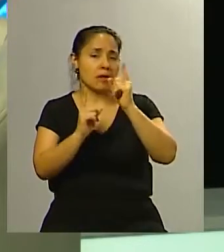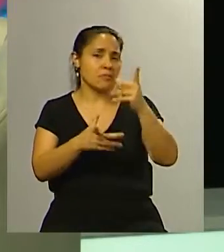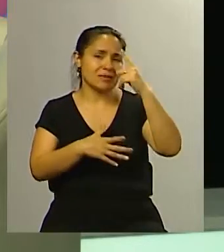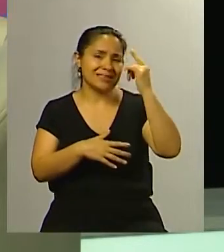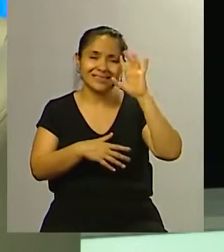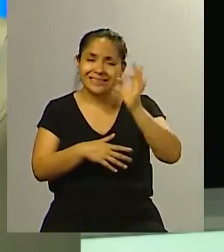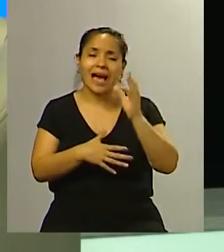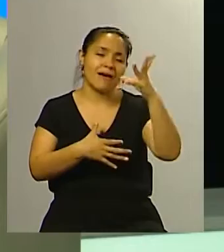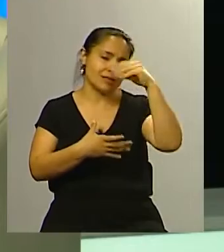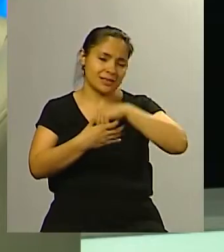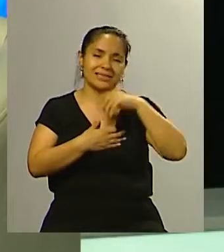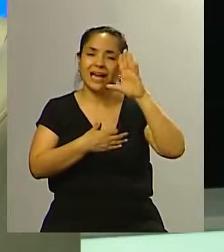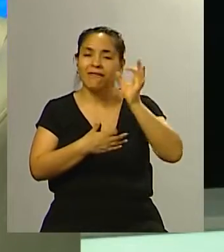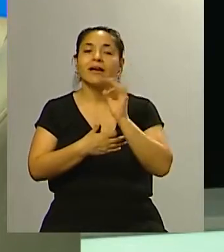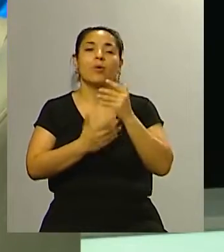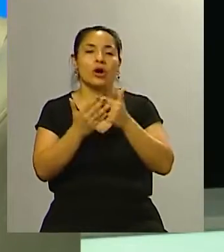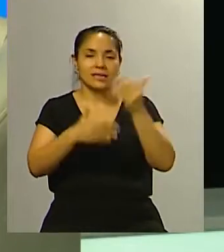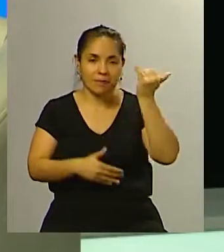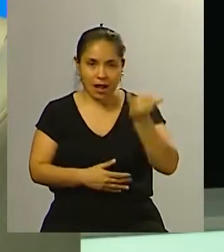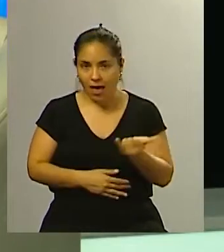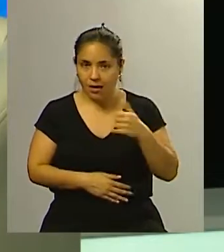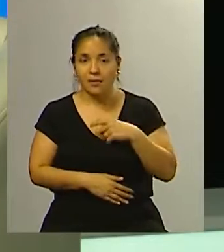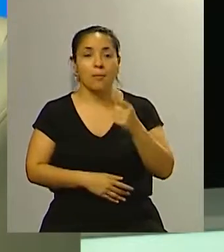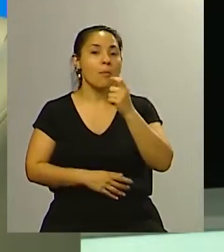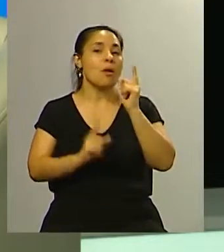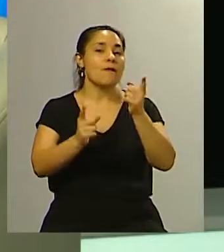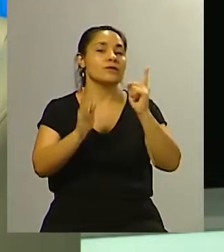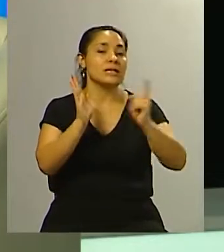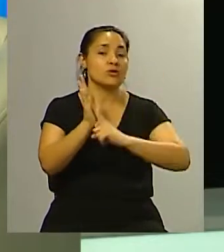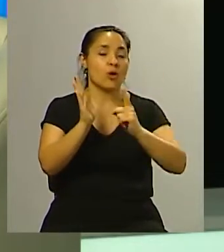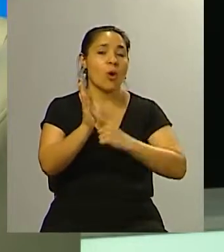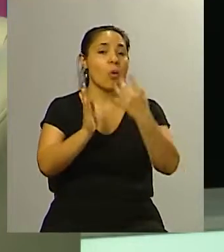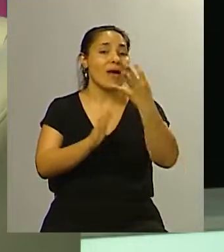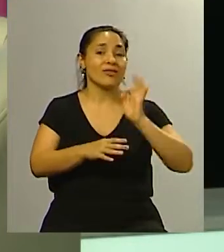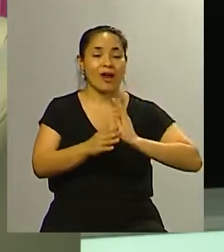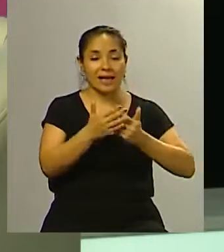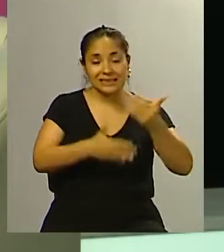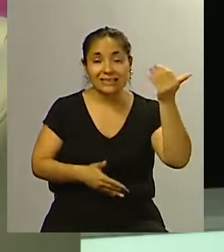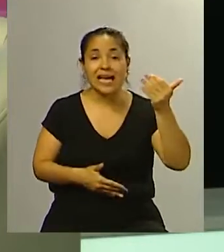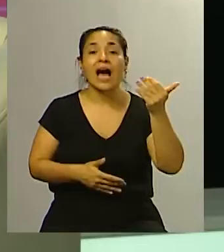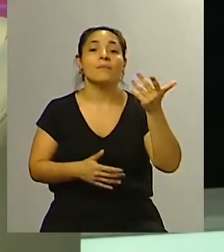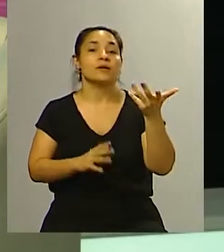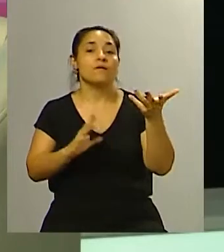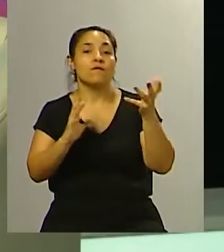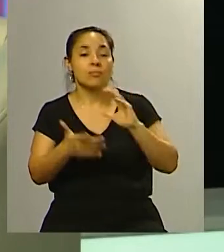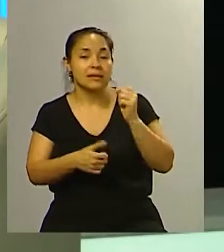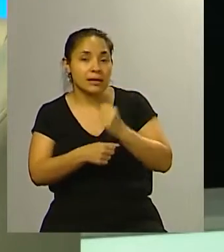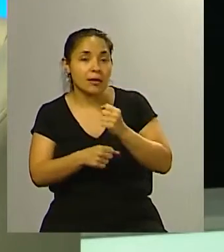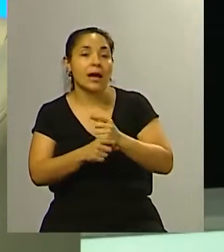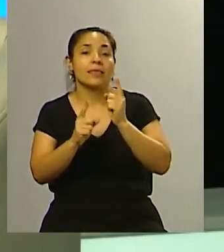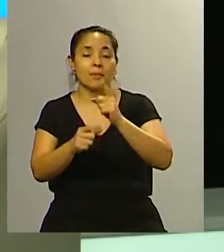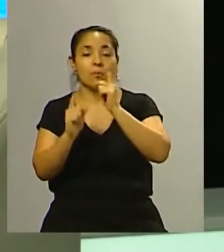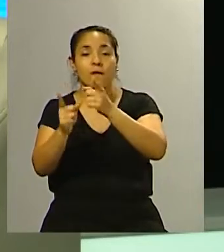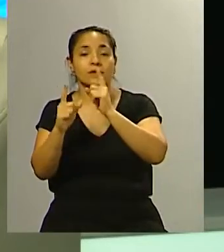Todos sabemos que somos evaluados. El profesor que es titular es evaluado cada 4 años con evaluaciones de desempeño. El profesor de las escuelas